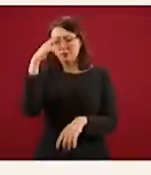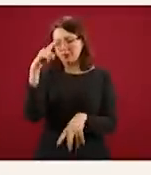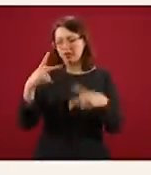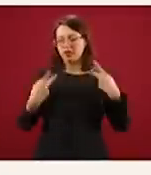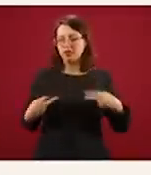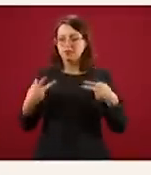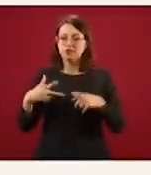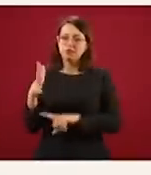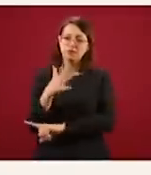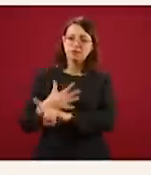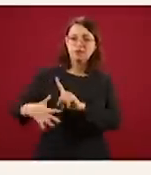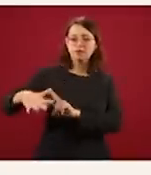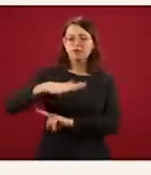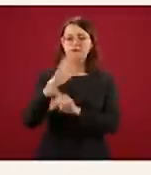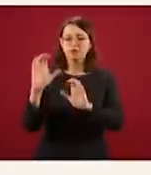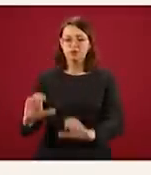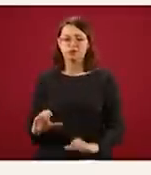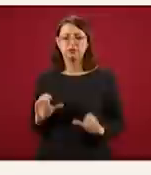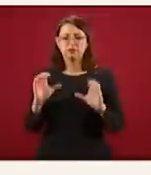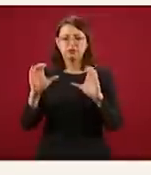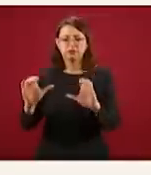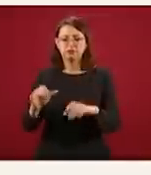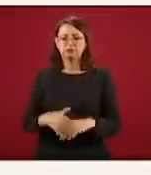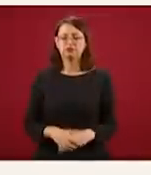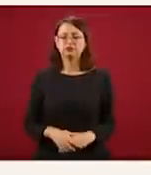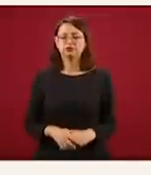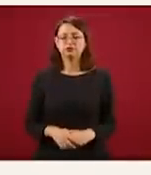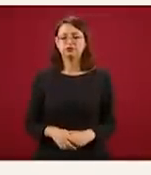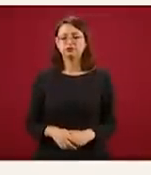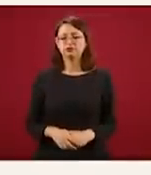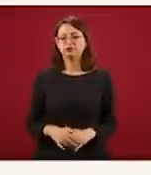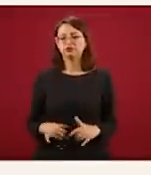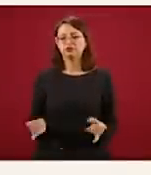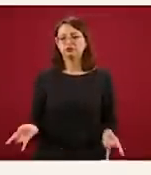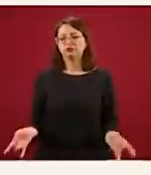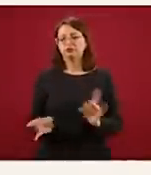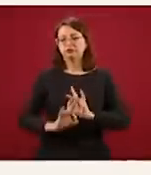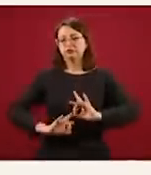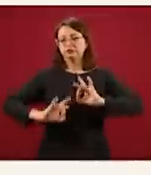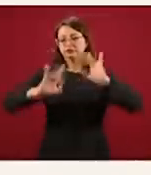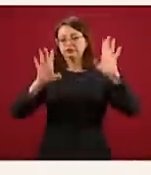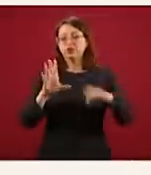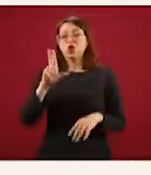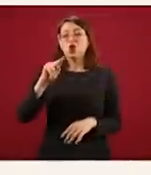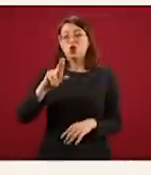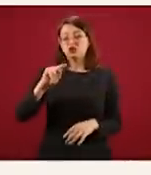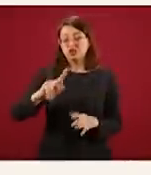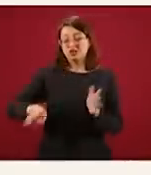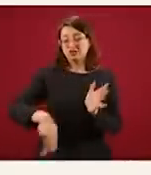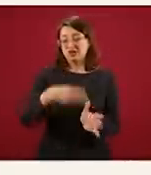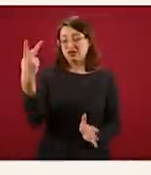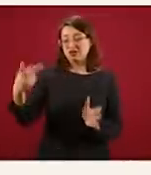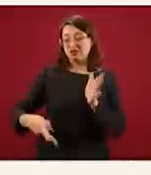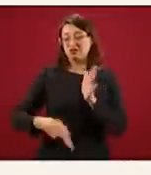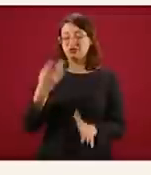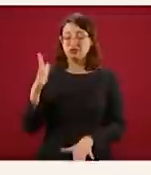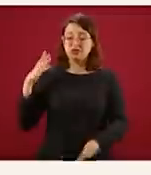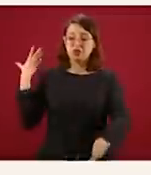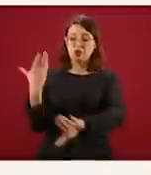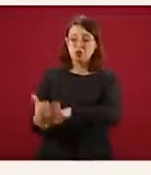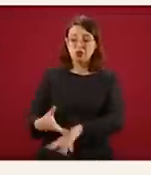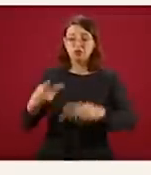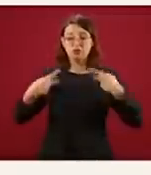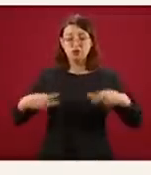de la población. Se atendieron 80 eventos relevantes que pusieron en riesgo a la